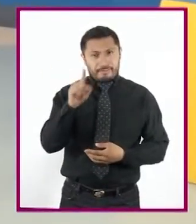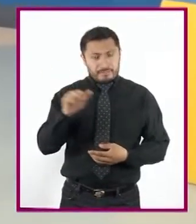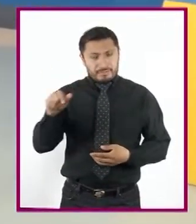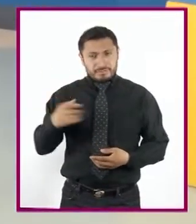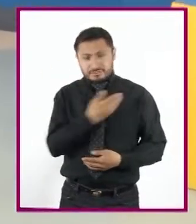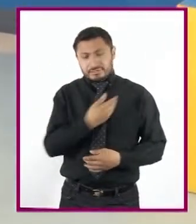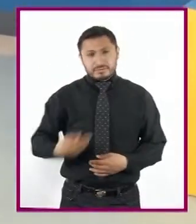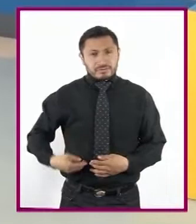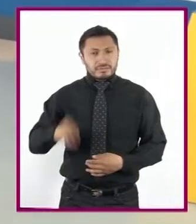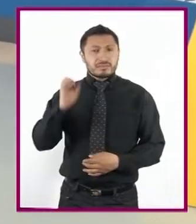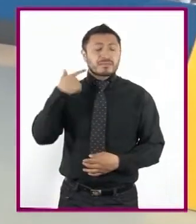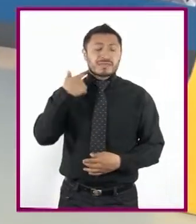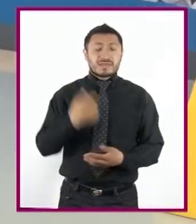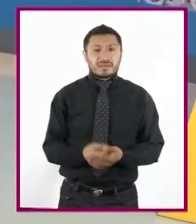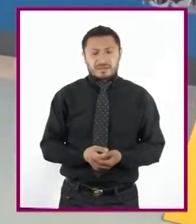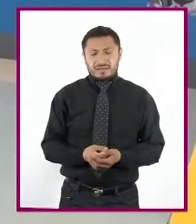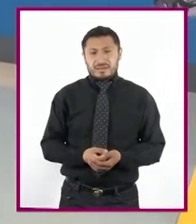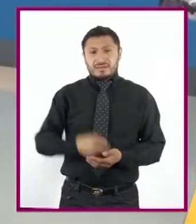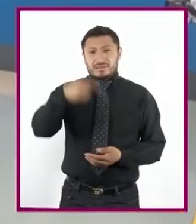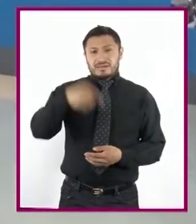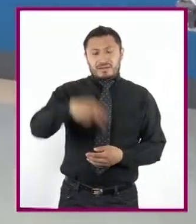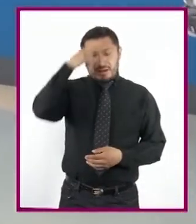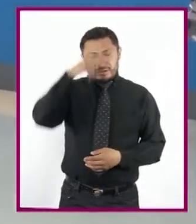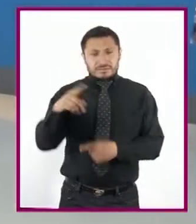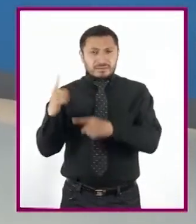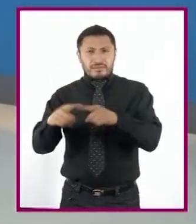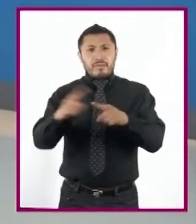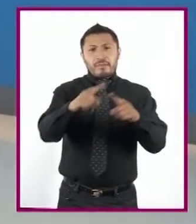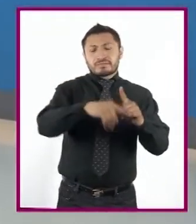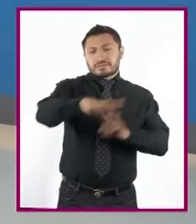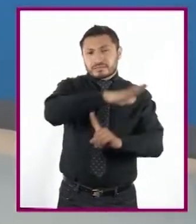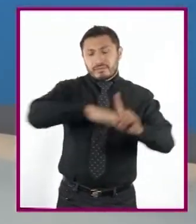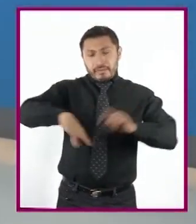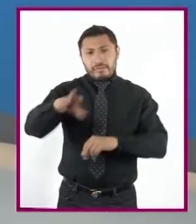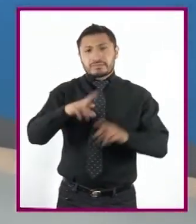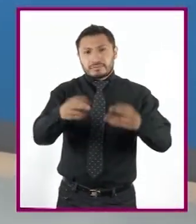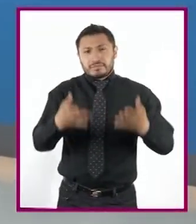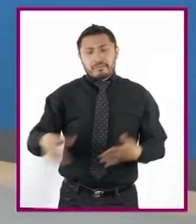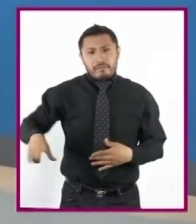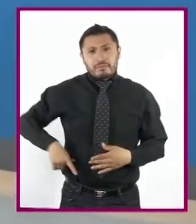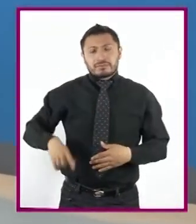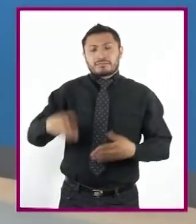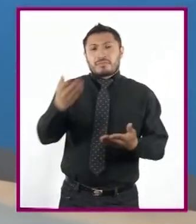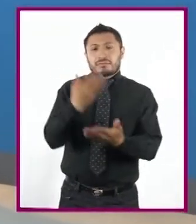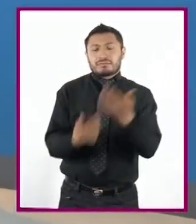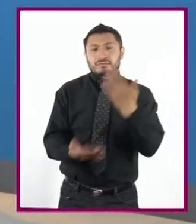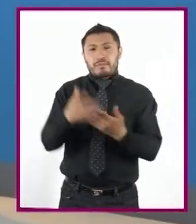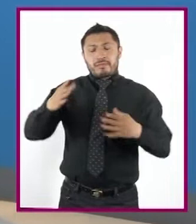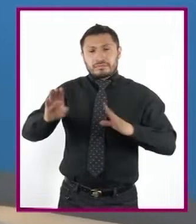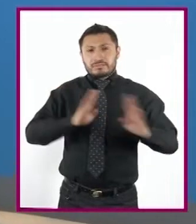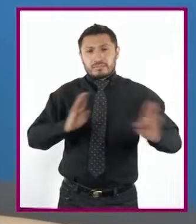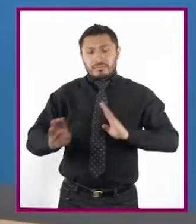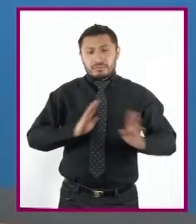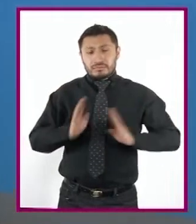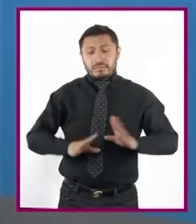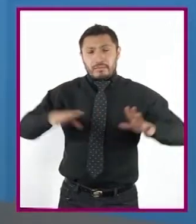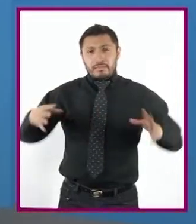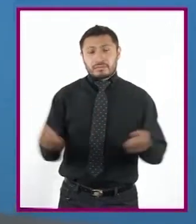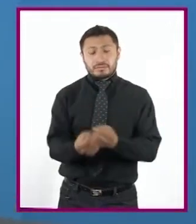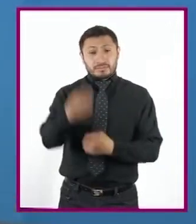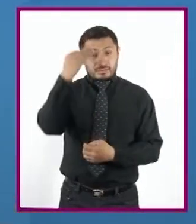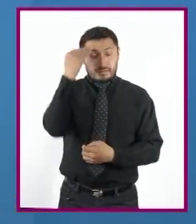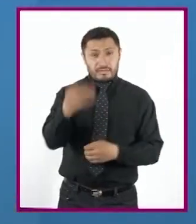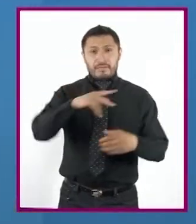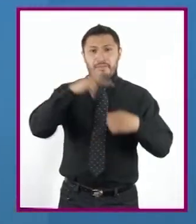Aquí en México nos hemos hallado en diferentes condiciones. Recibí este gobierno de manos de un ejército victorioso, en un momento en que el